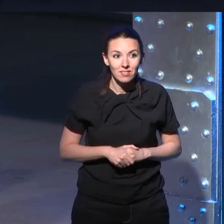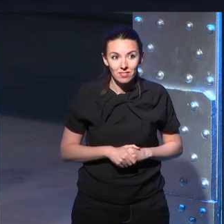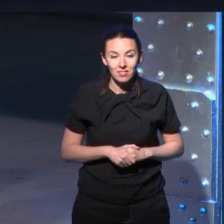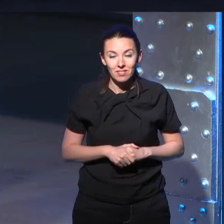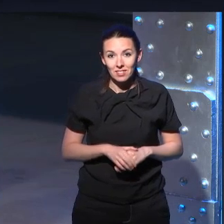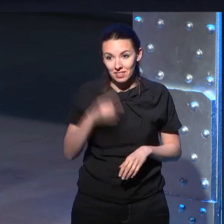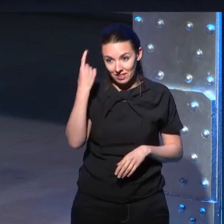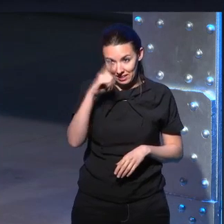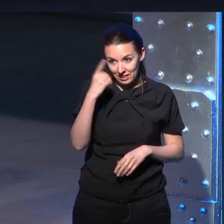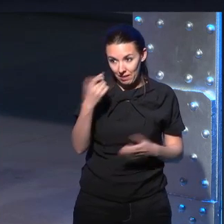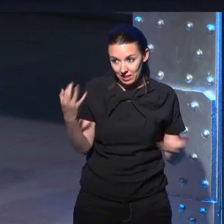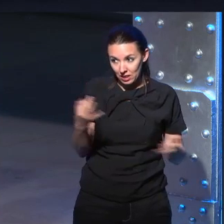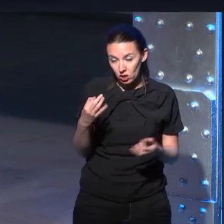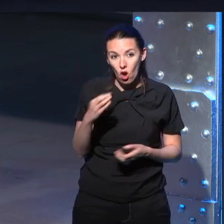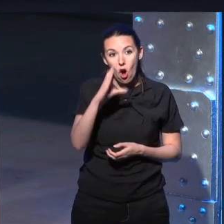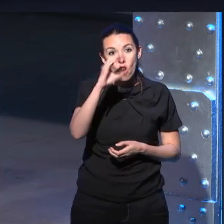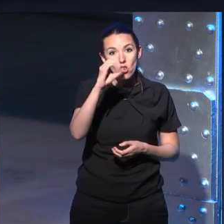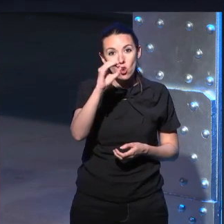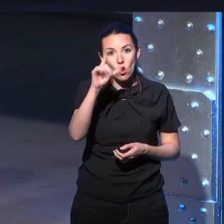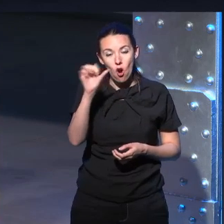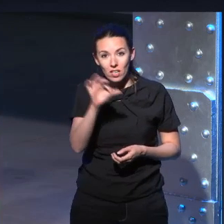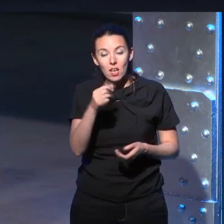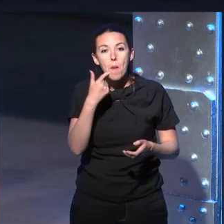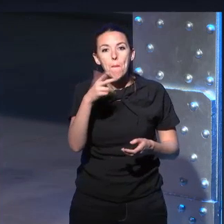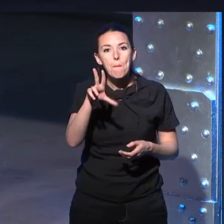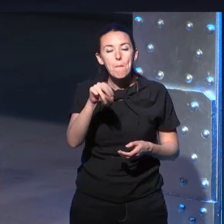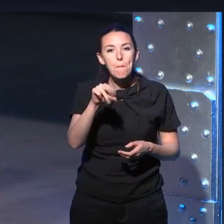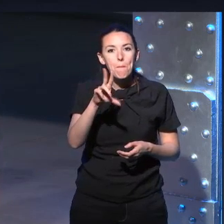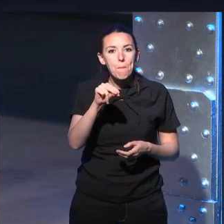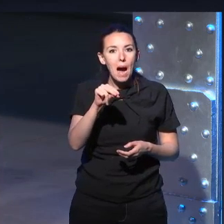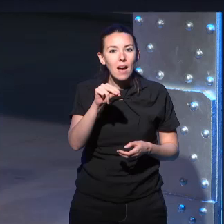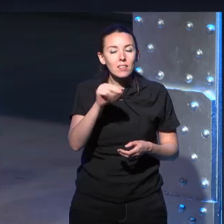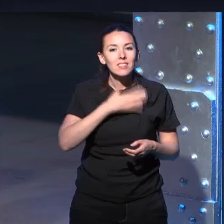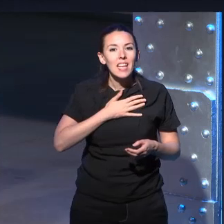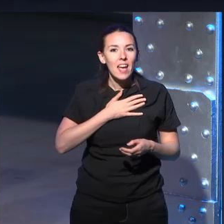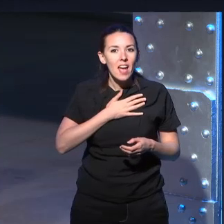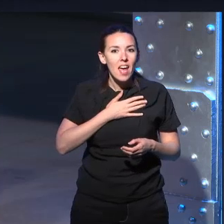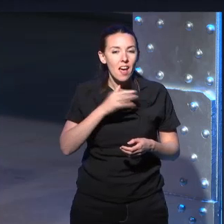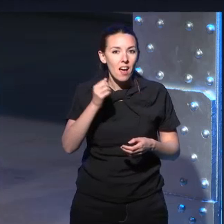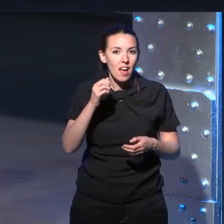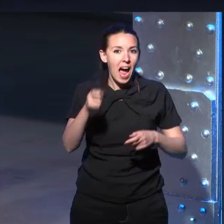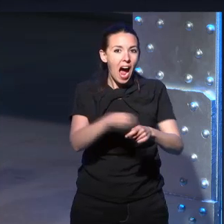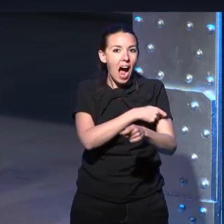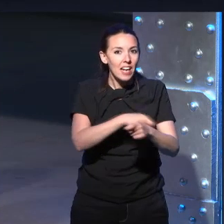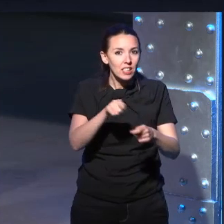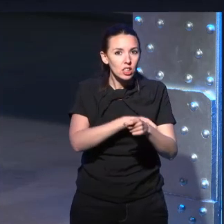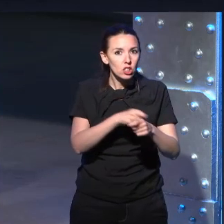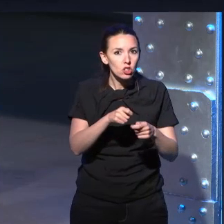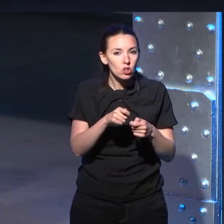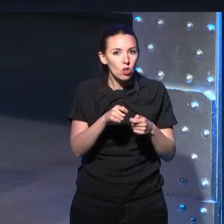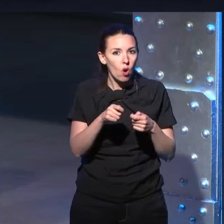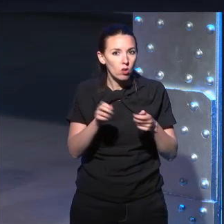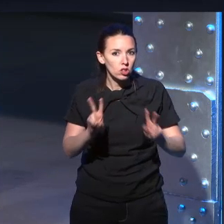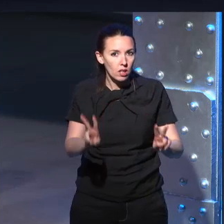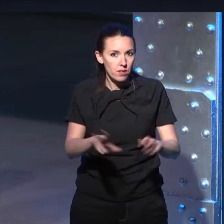Ya saben que son cocoles, ¿verdad? ¿Qué son los cocoles? Son unos panes de anís con ajonjolí arriba. Eso es un